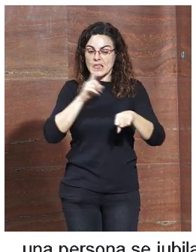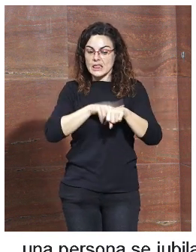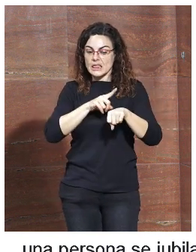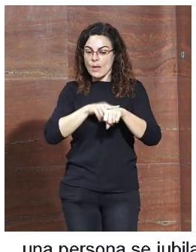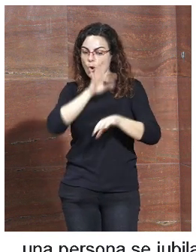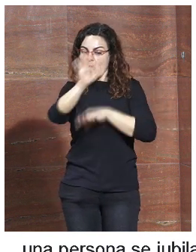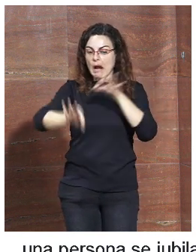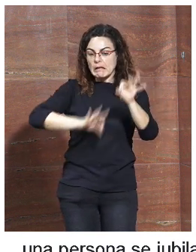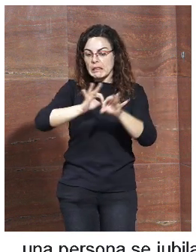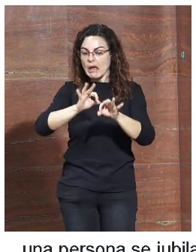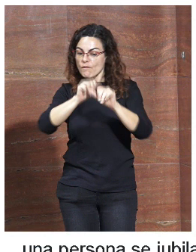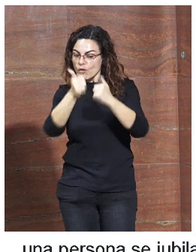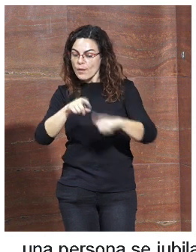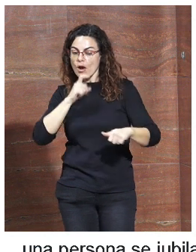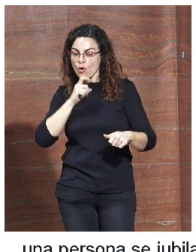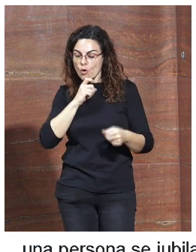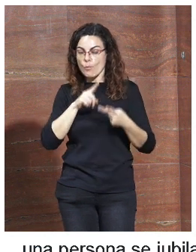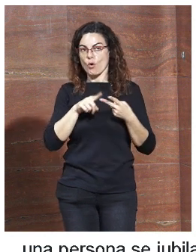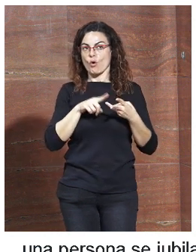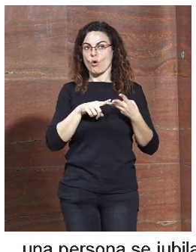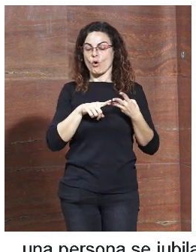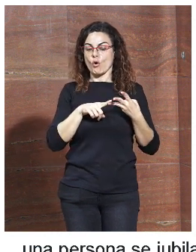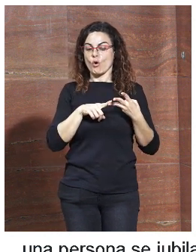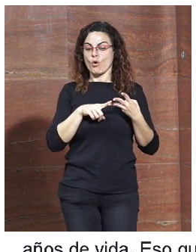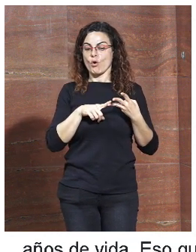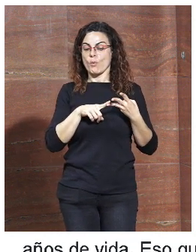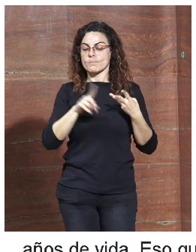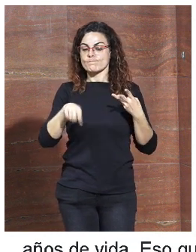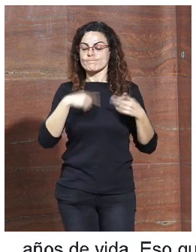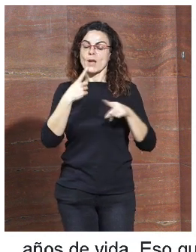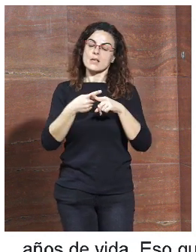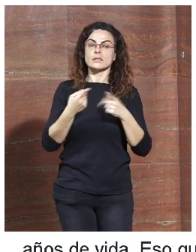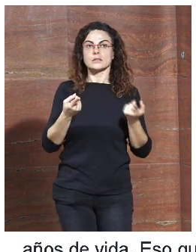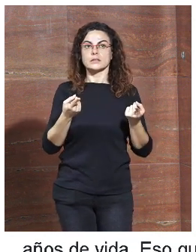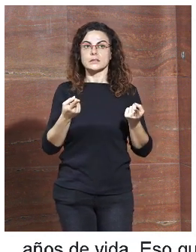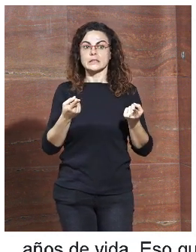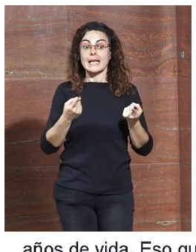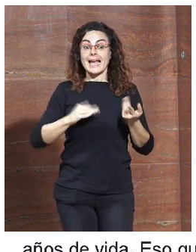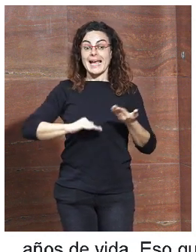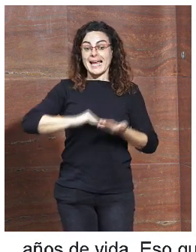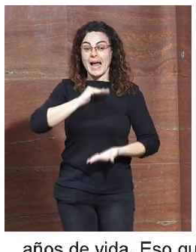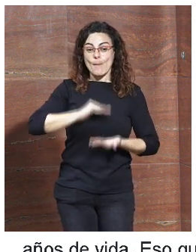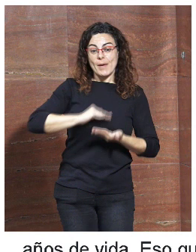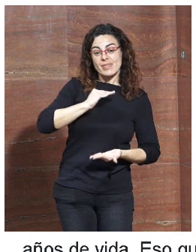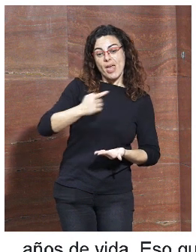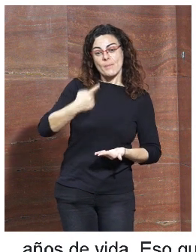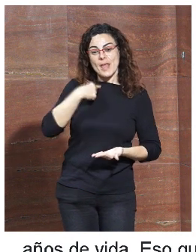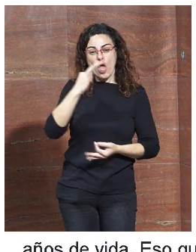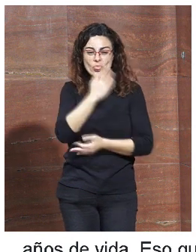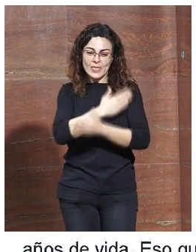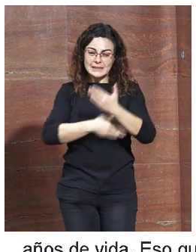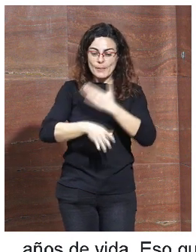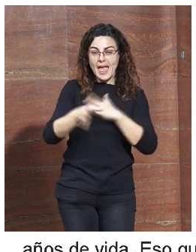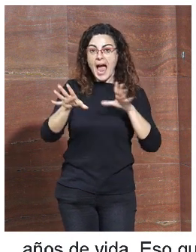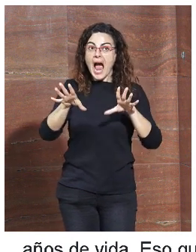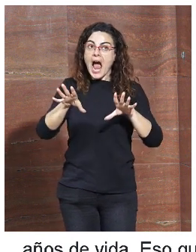tiempo, el ir asumiendo una serie de incapacidades o discapacidades que